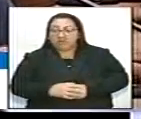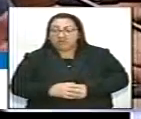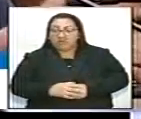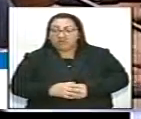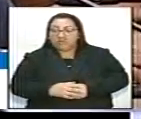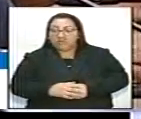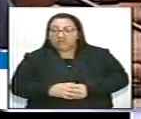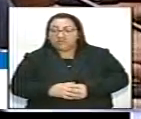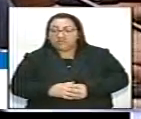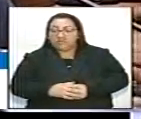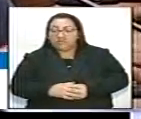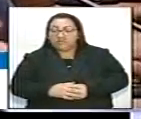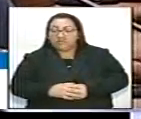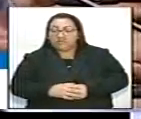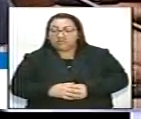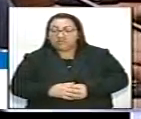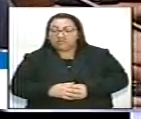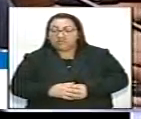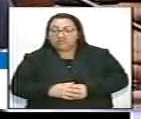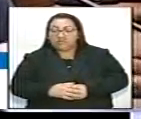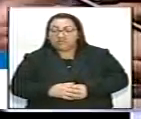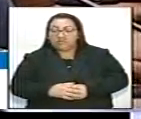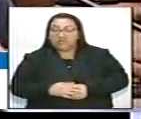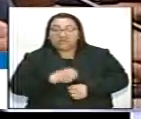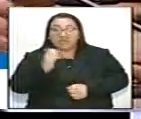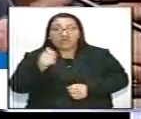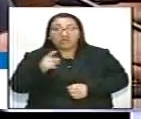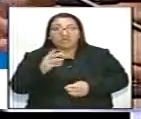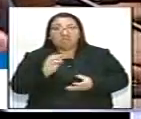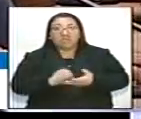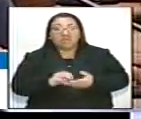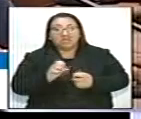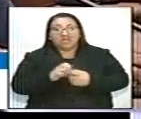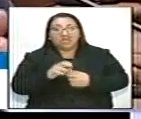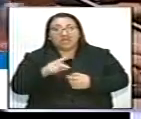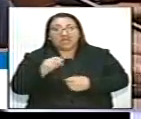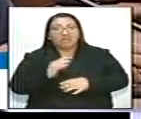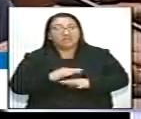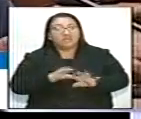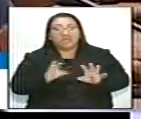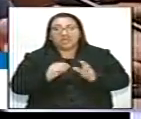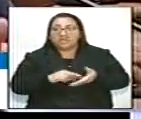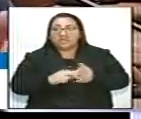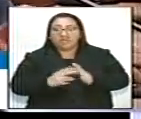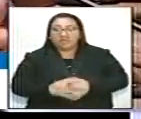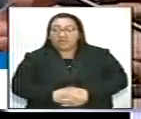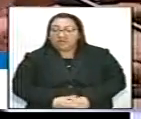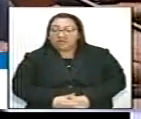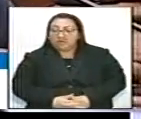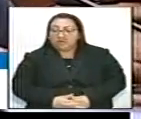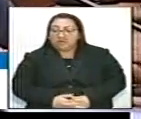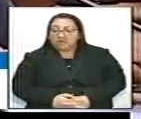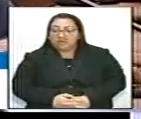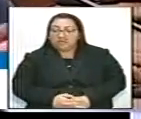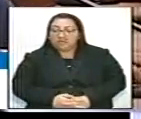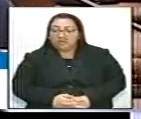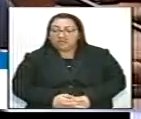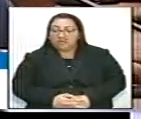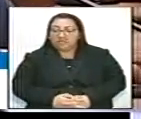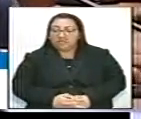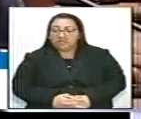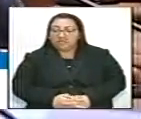entender, creo que este hecho inclusive es mucho más grave que sin dejar de ratificar la gravedad del